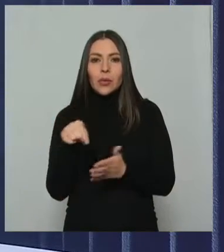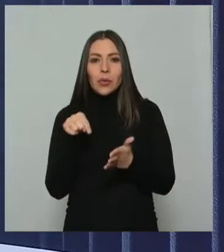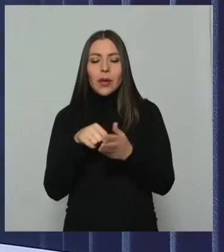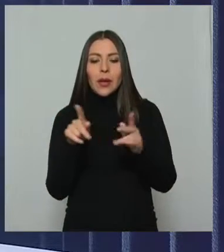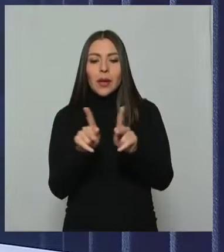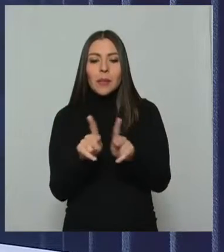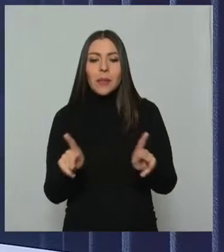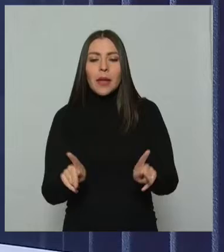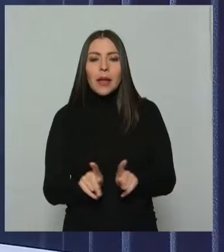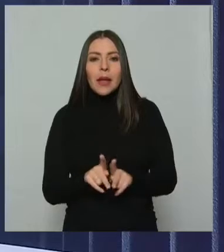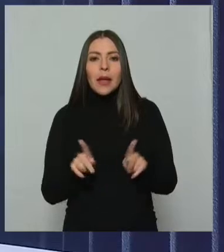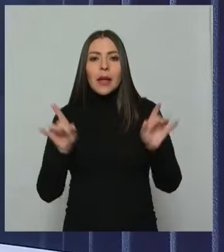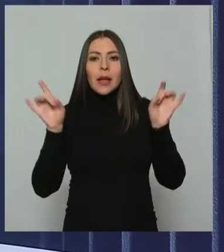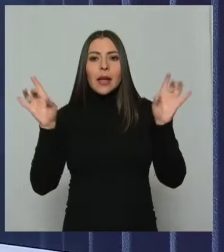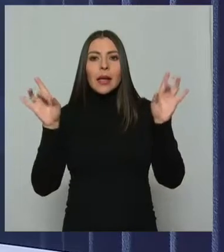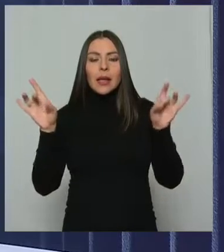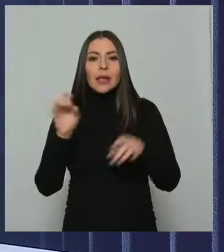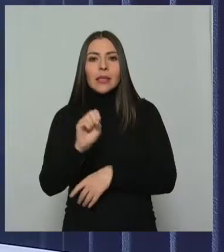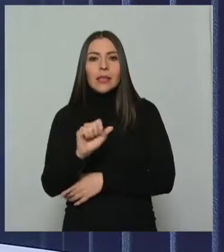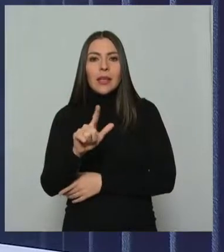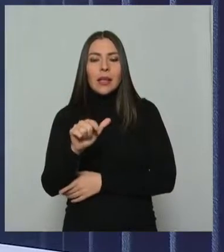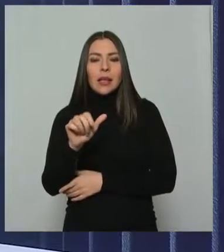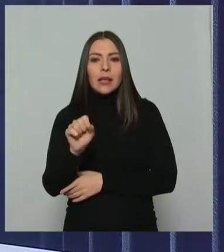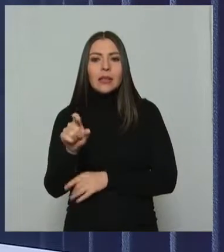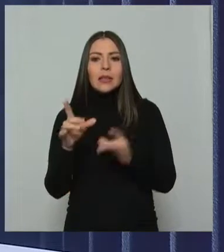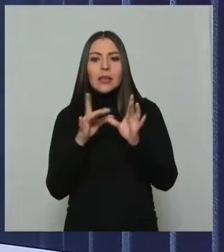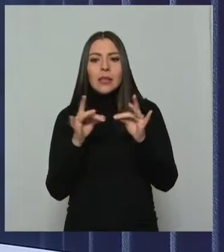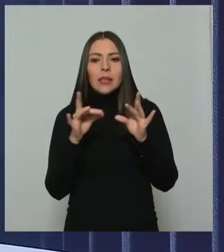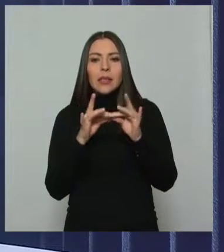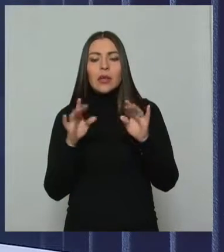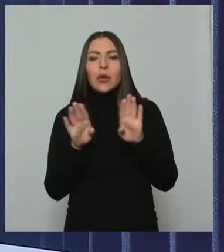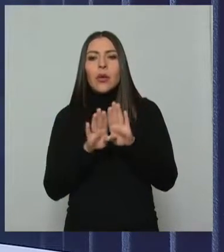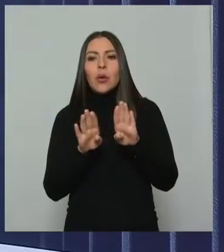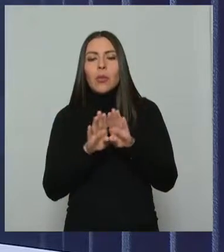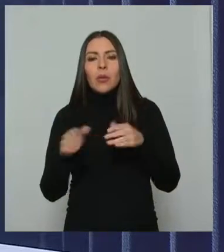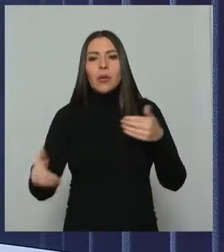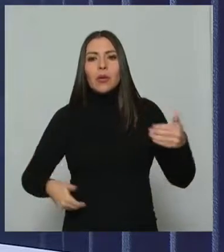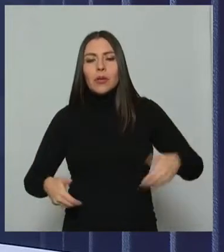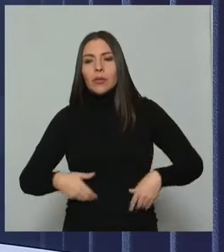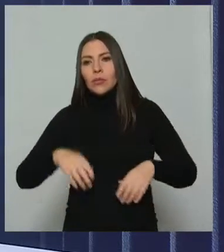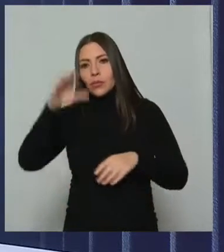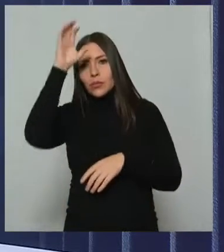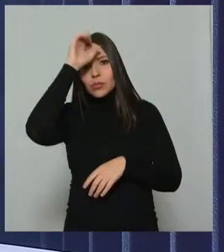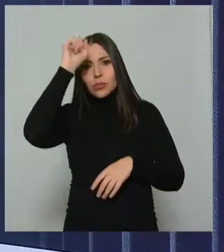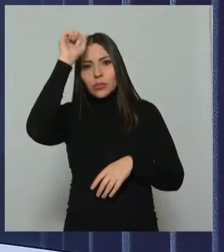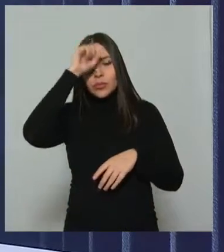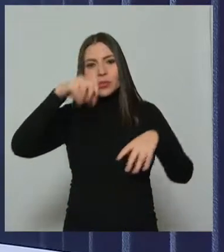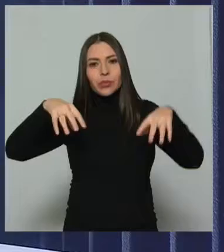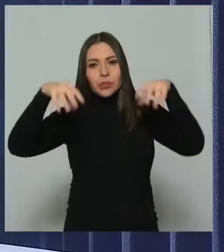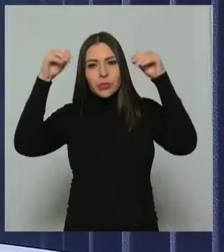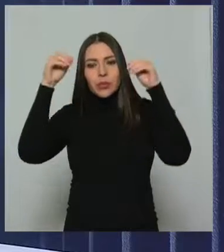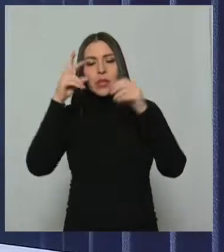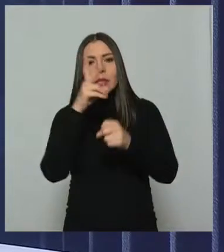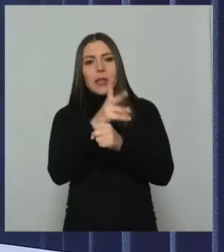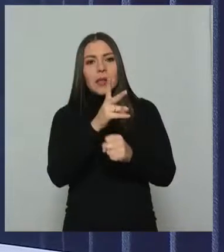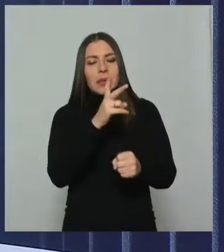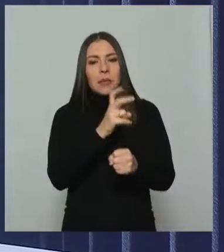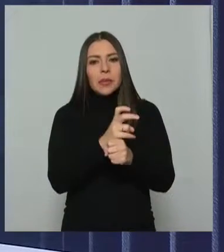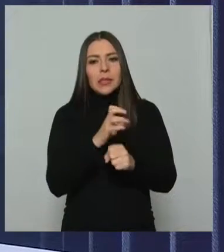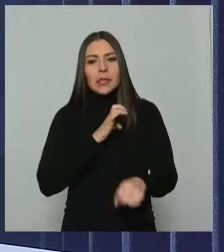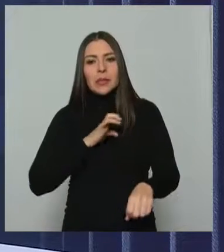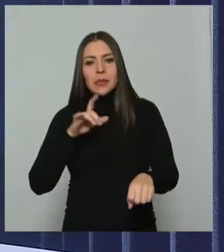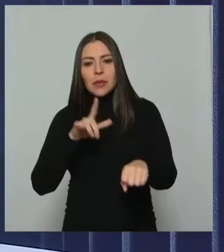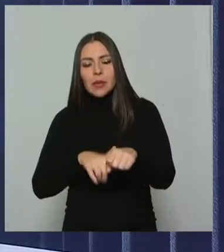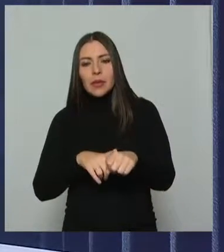Ángel Salas. Van a hablar de los límites del clown, el mimo y el payaso. Habrá invitados especiales y